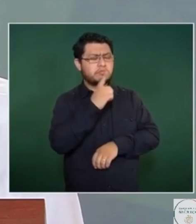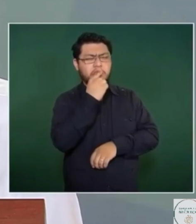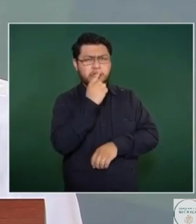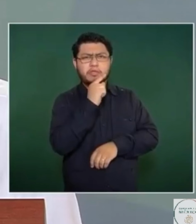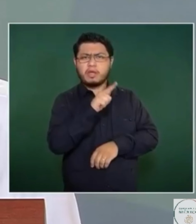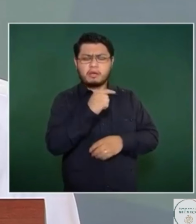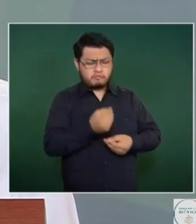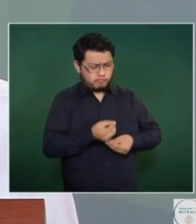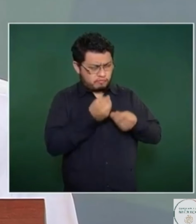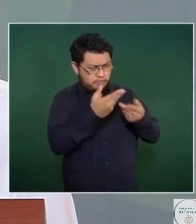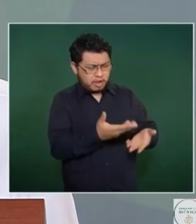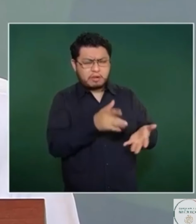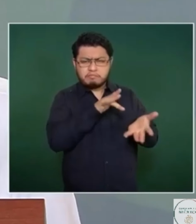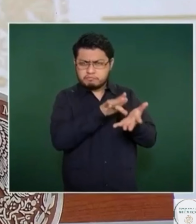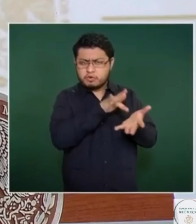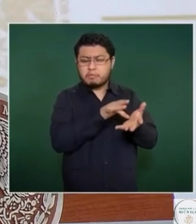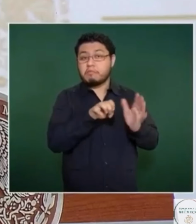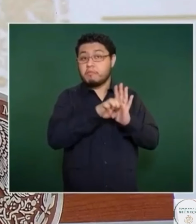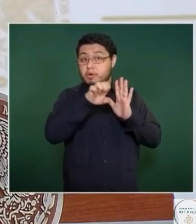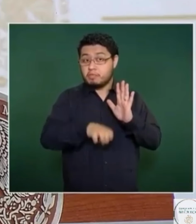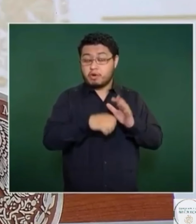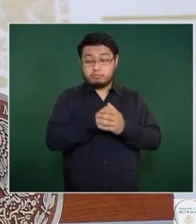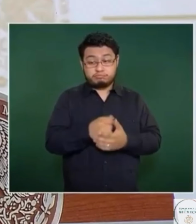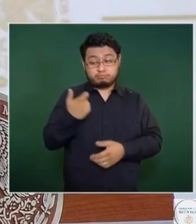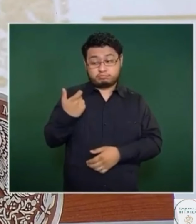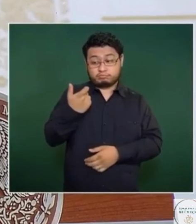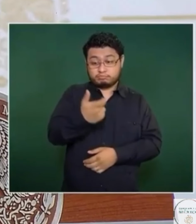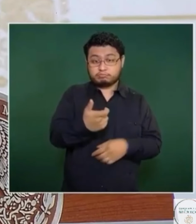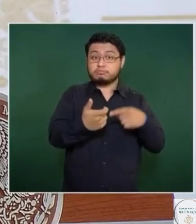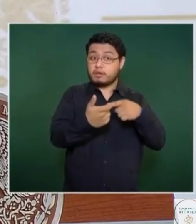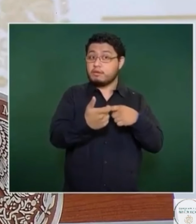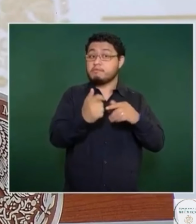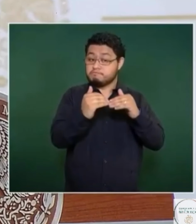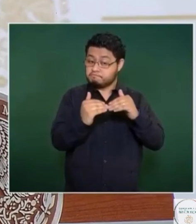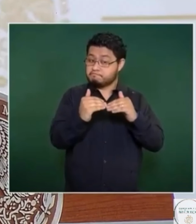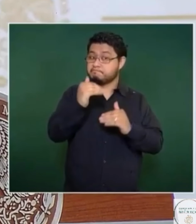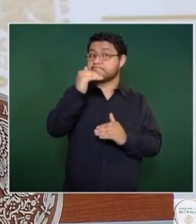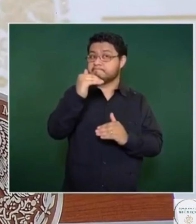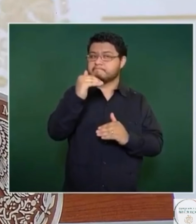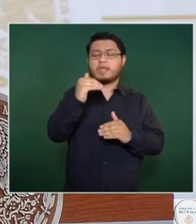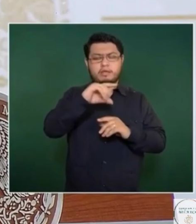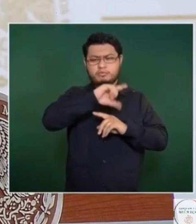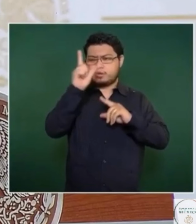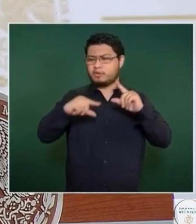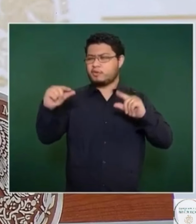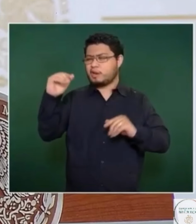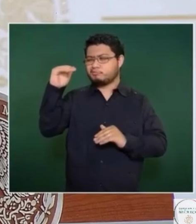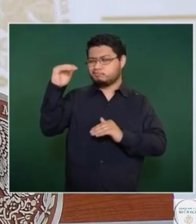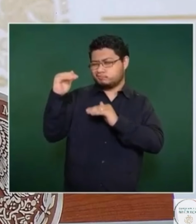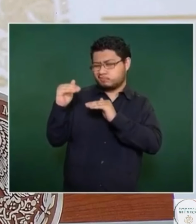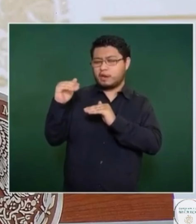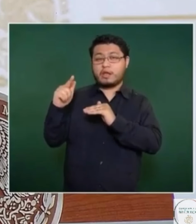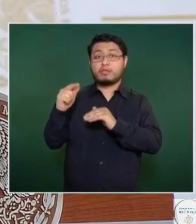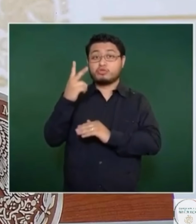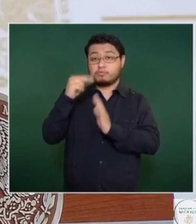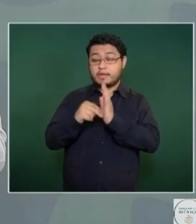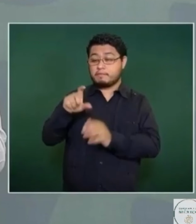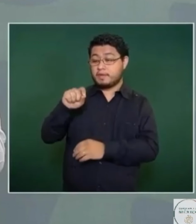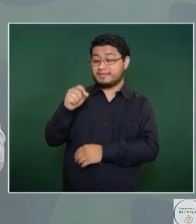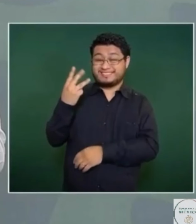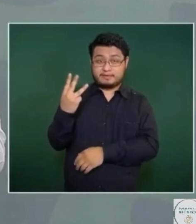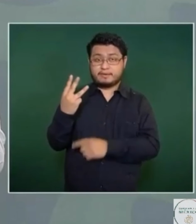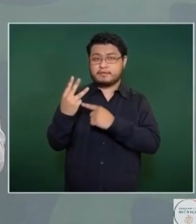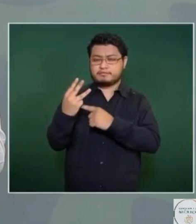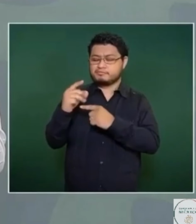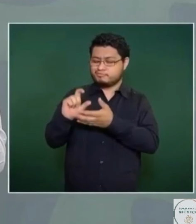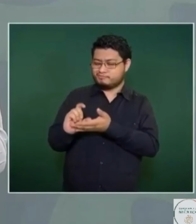prestaciones a sus elementos, que es primero un salario por encima del promedio a nivel nacional. Ya anunciamos que en el año 2023 van a tener un incremento